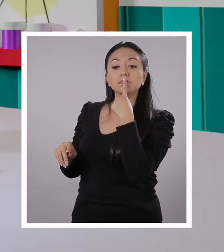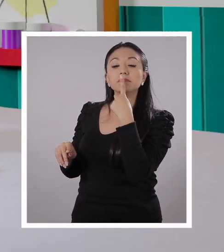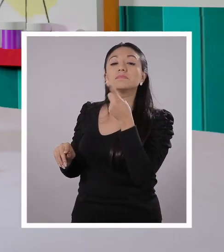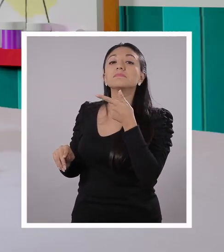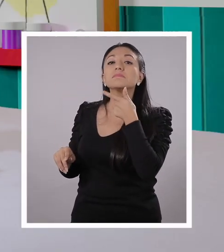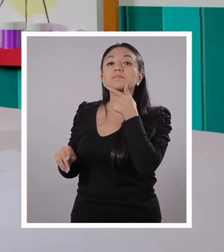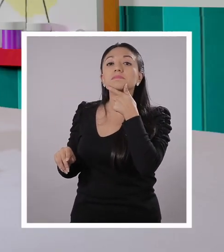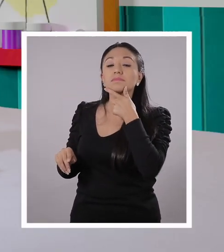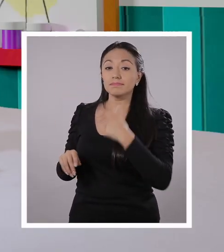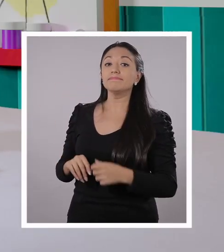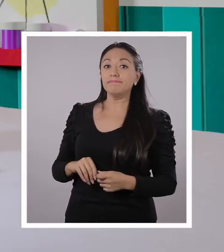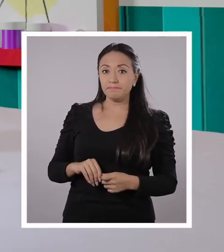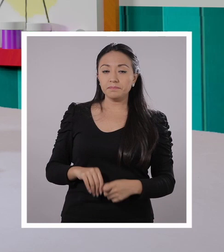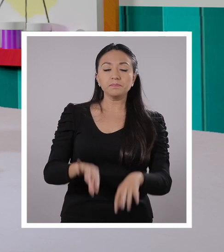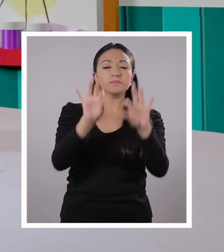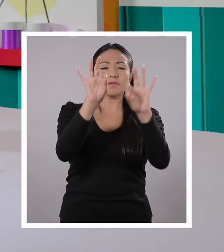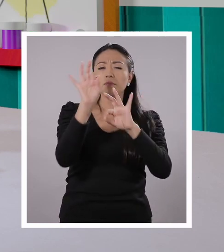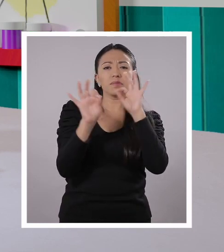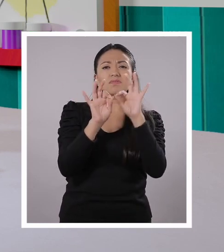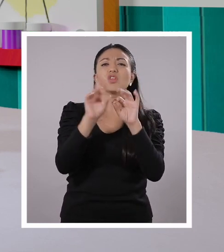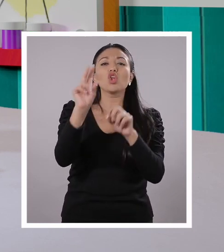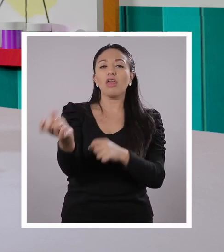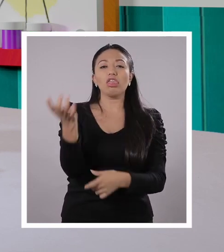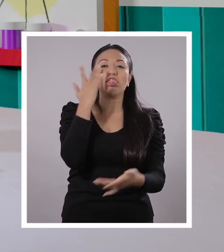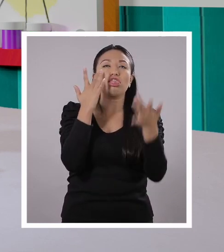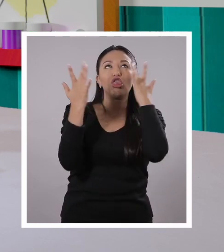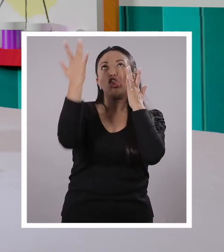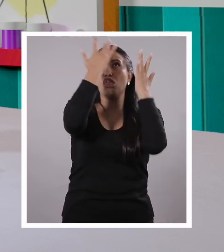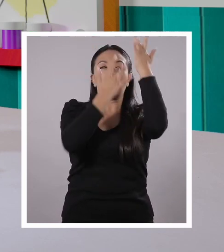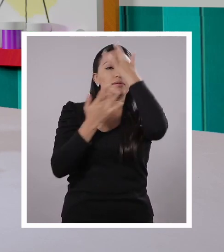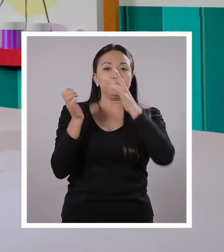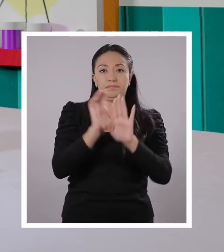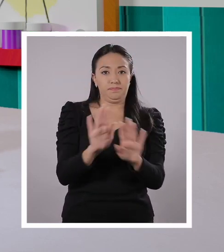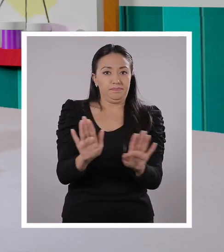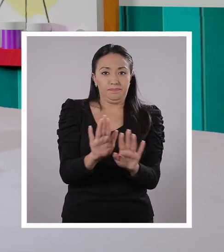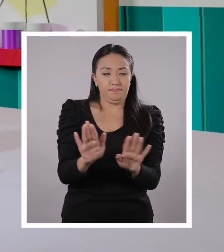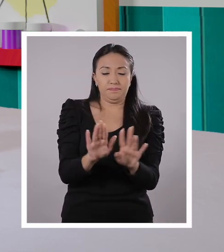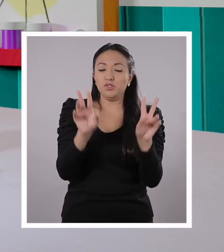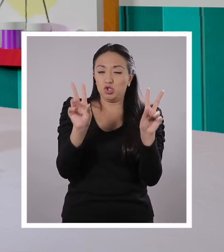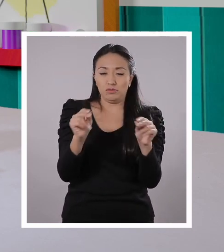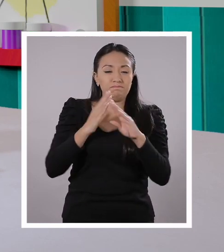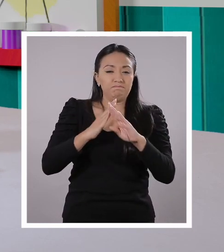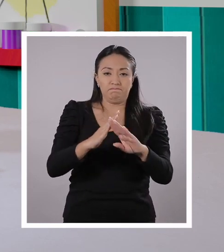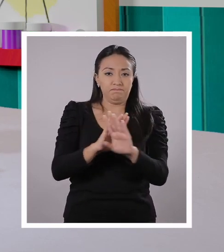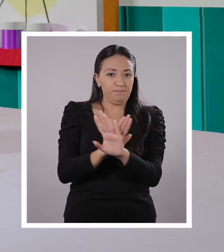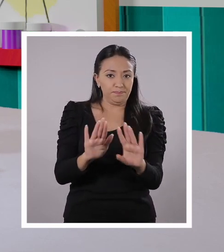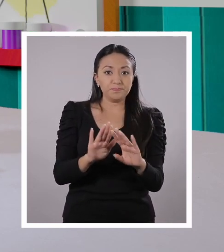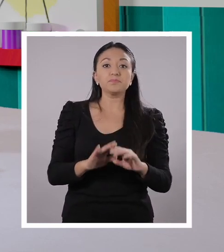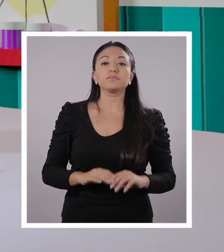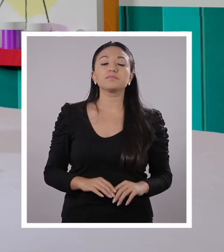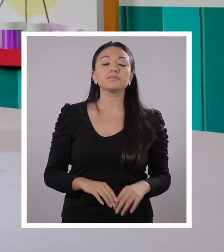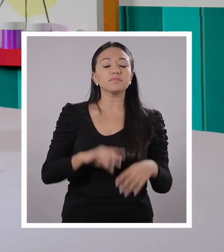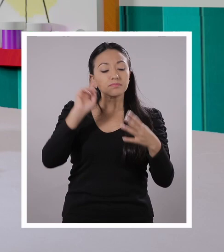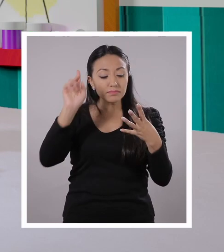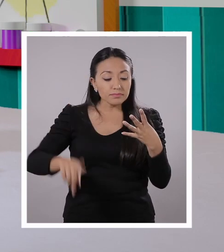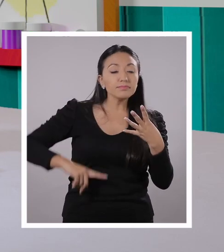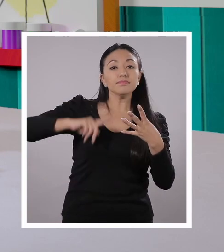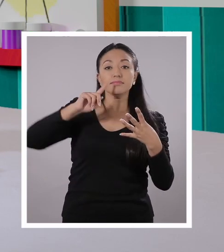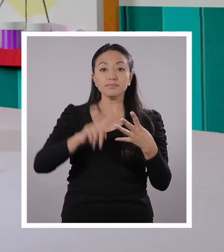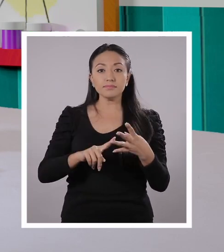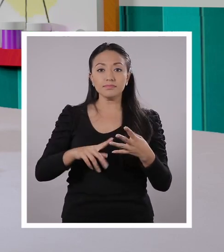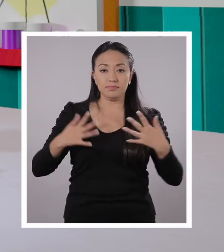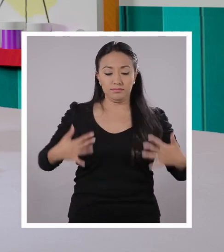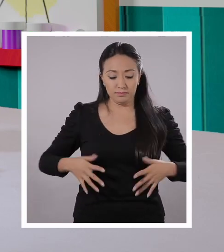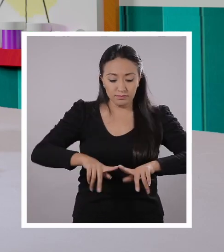la nariz y la boca. Ajá. Y evitar tocarse la cara. Sí. ¿Sí? Vamos a evitar tocarnos la cara. Exactamente. A